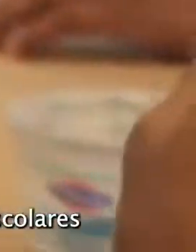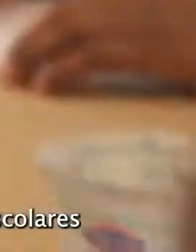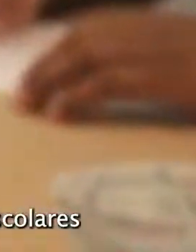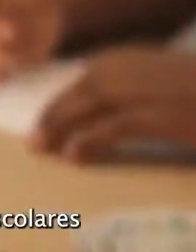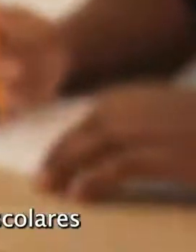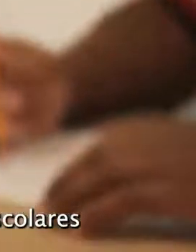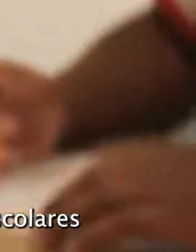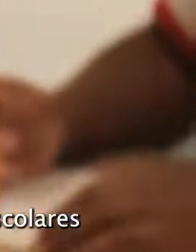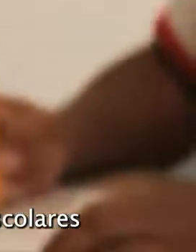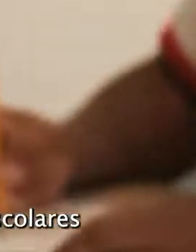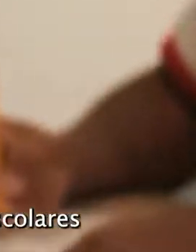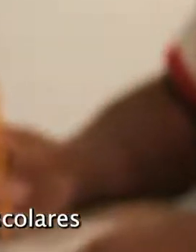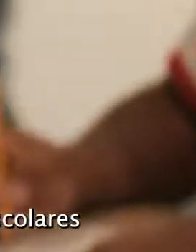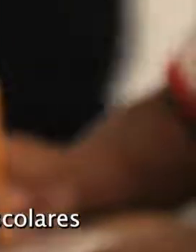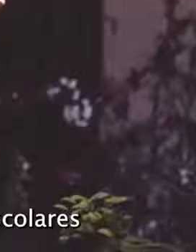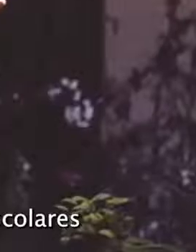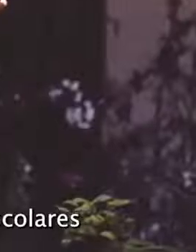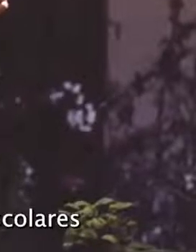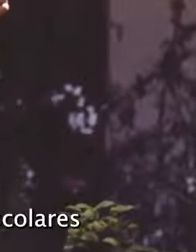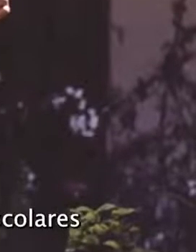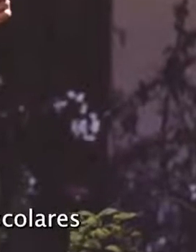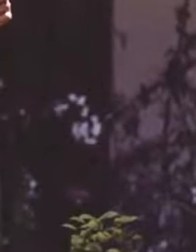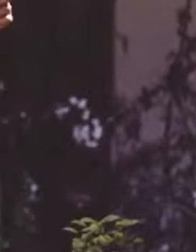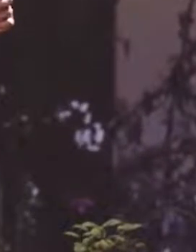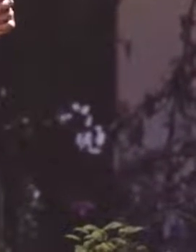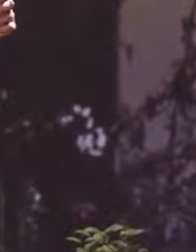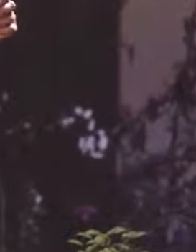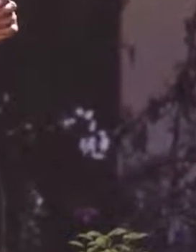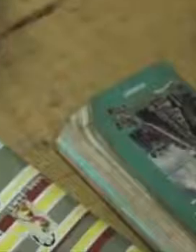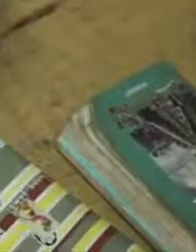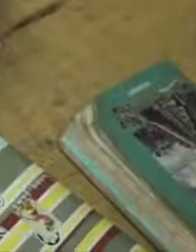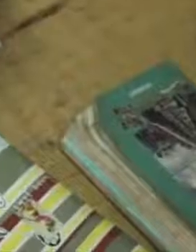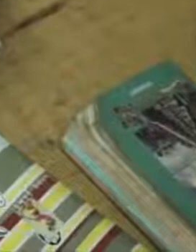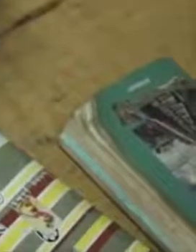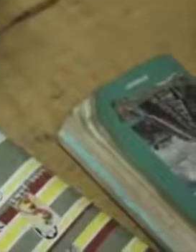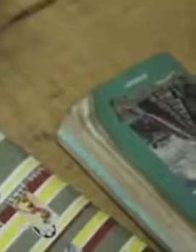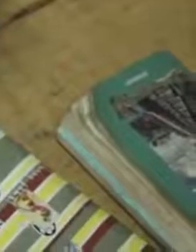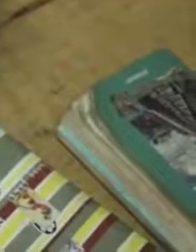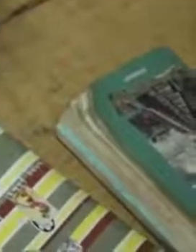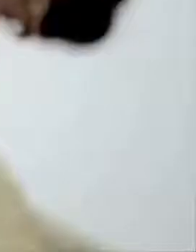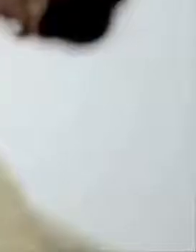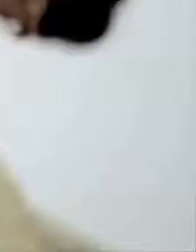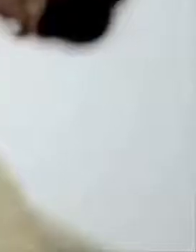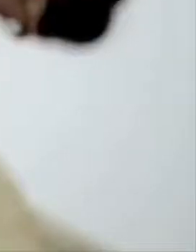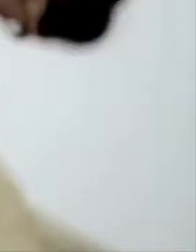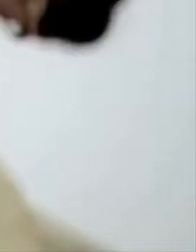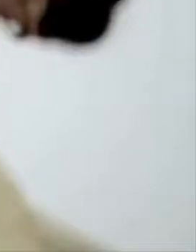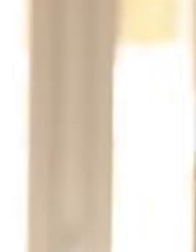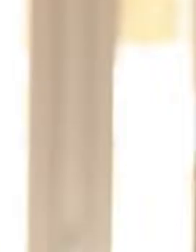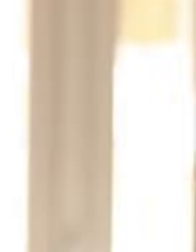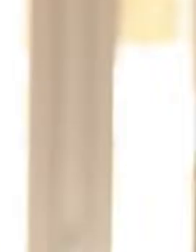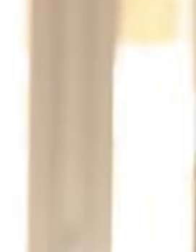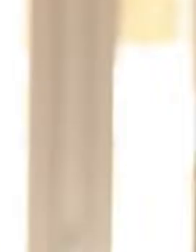directivos, educadores, jóvenes de centros escolares y entidades vinculadas a la educación.